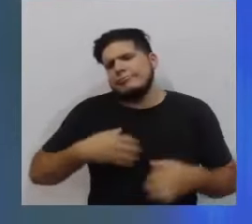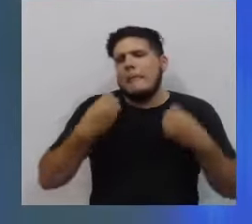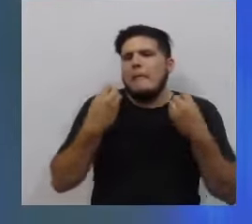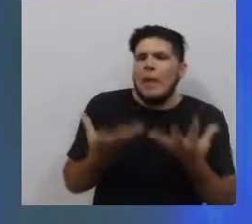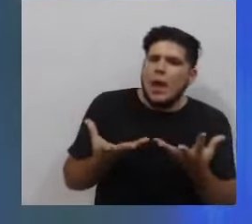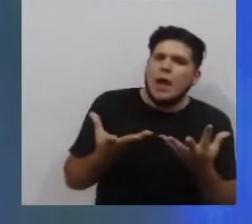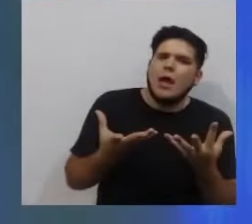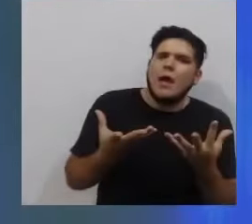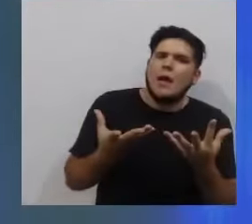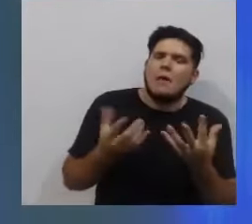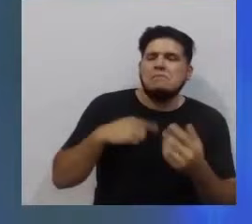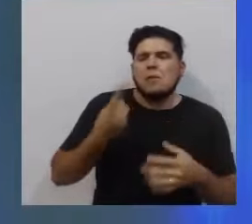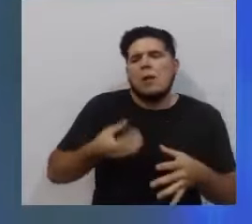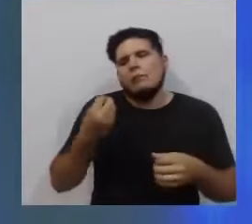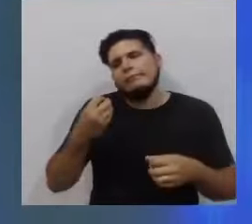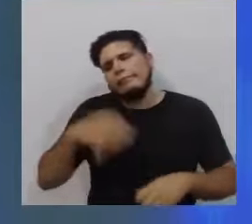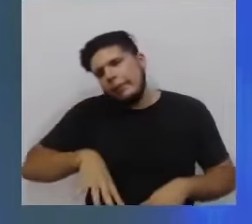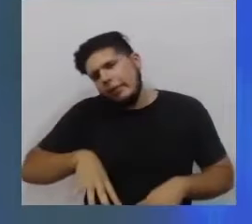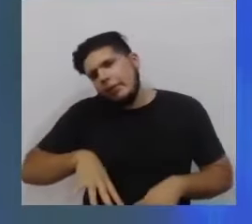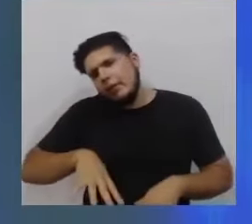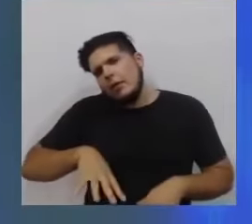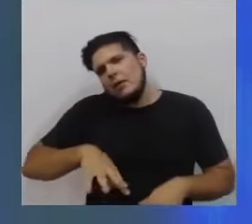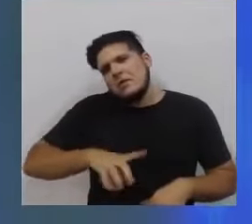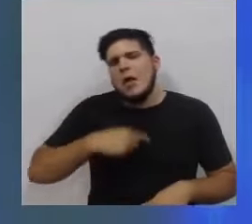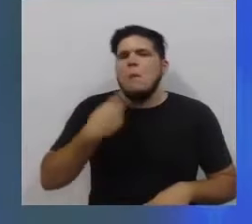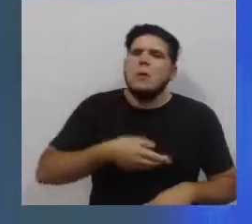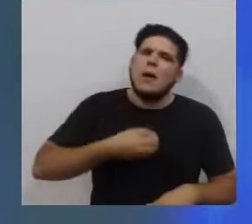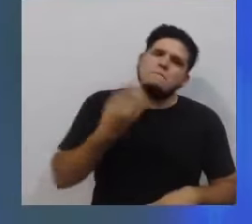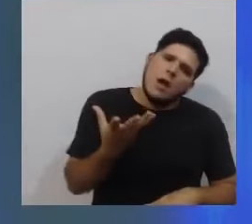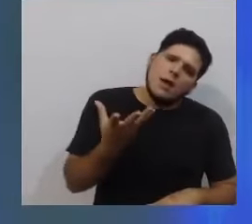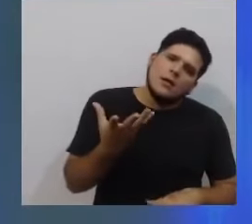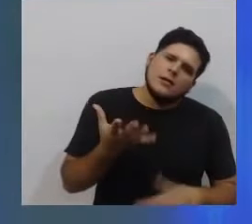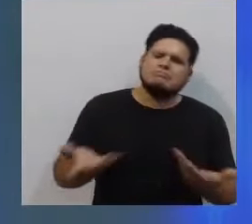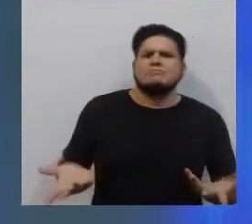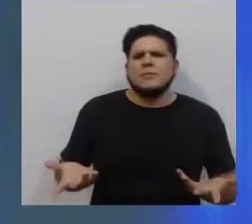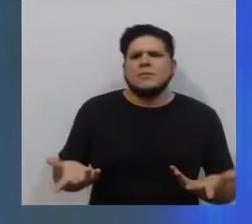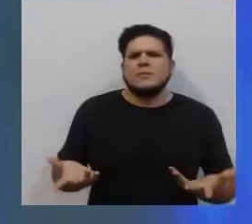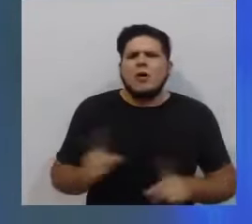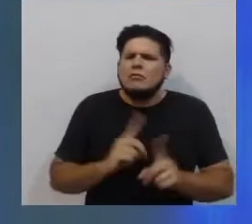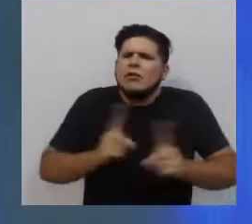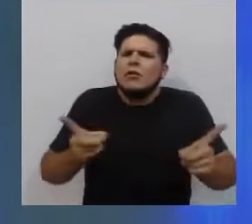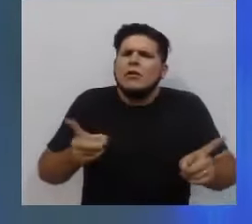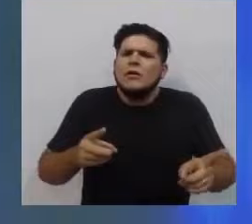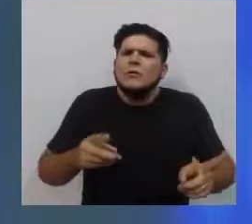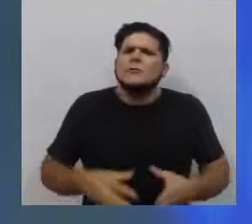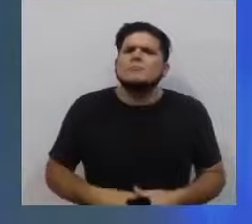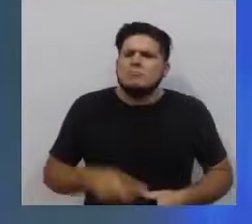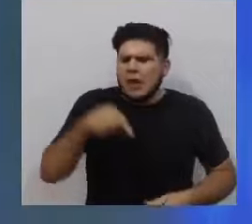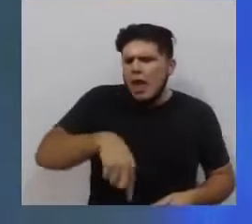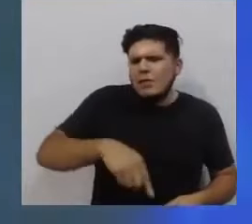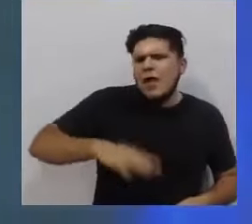me encanta el silencio diga yo le creo adiós y diga en fe este es mi año